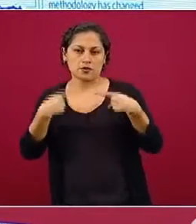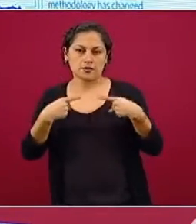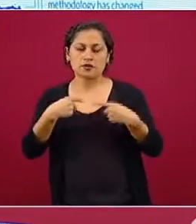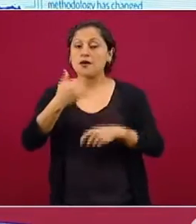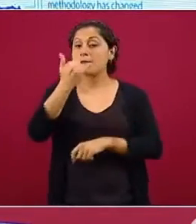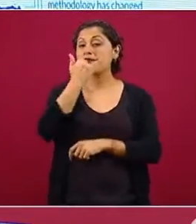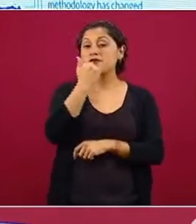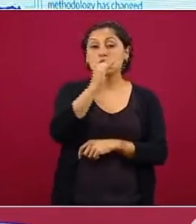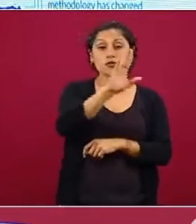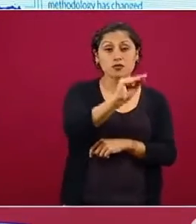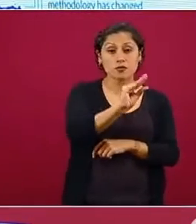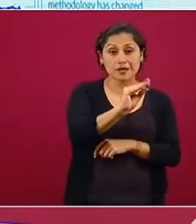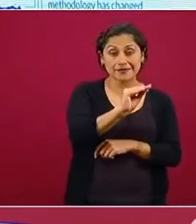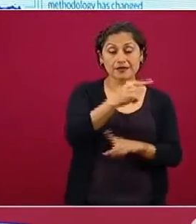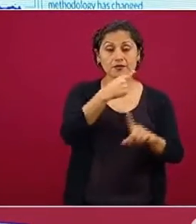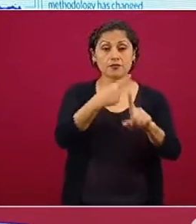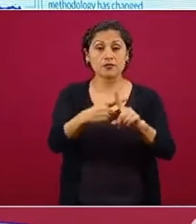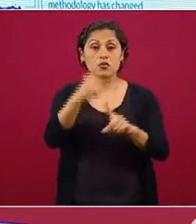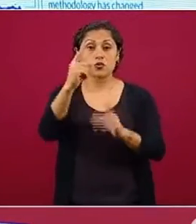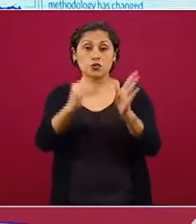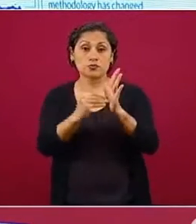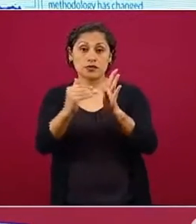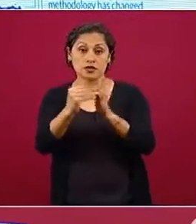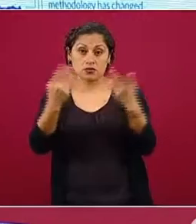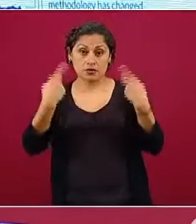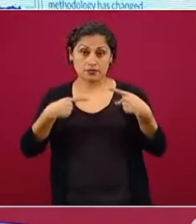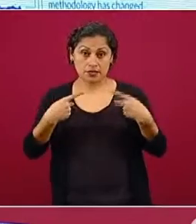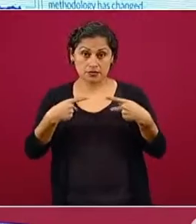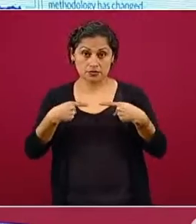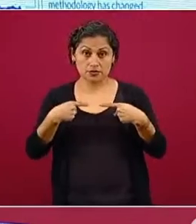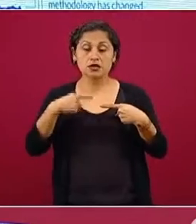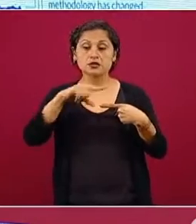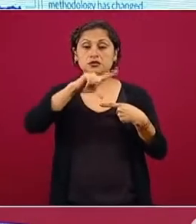90 por millón de habitantes, y luego empezó a bajar.